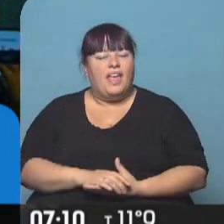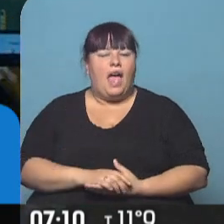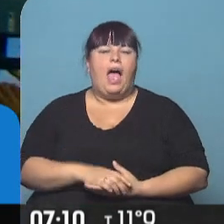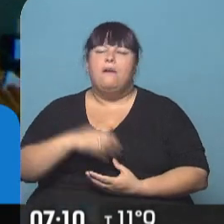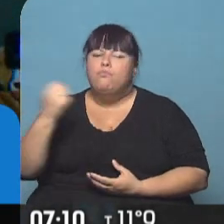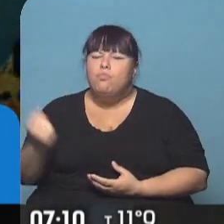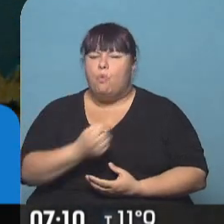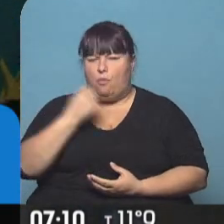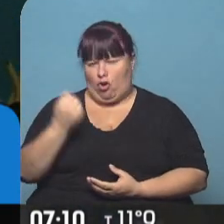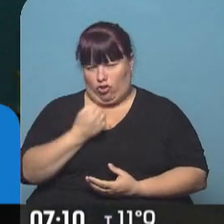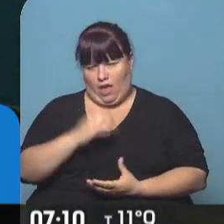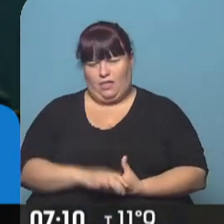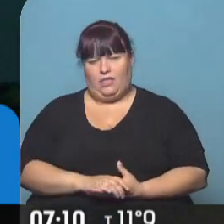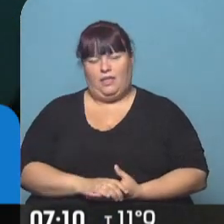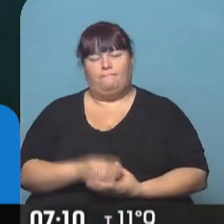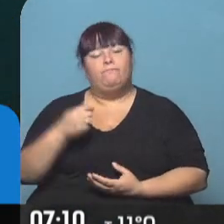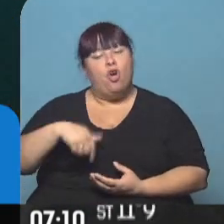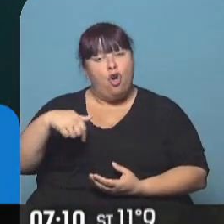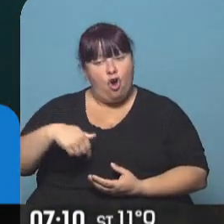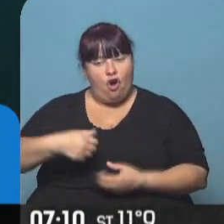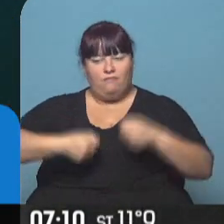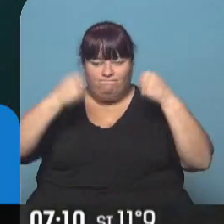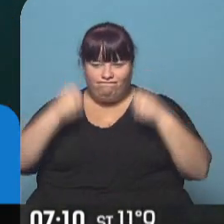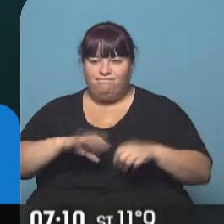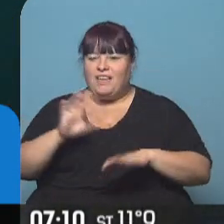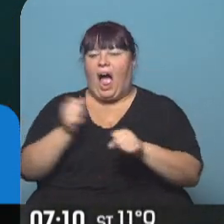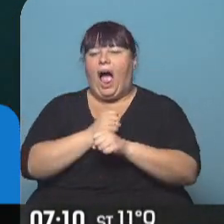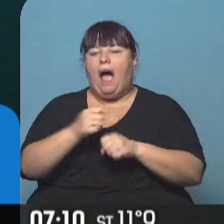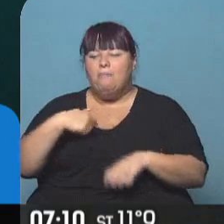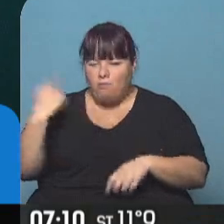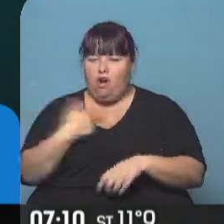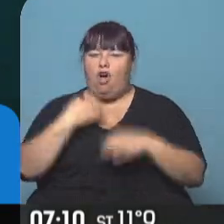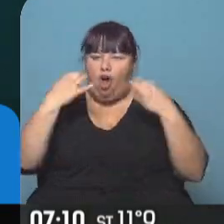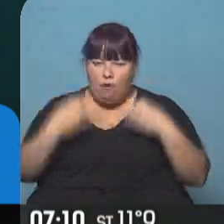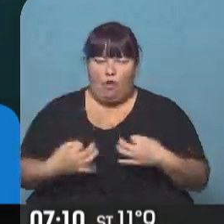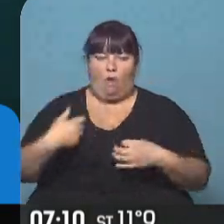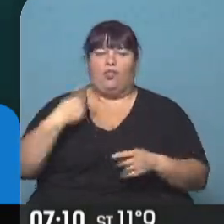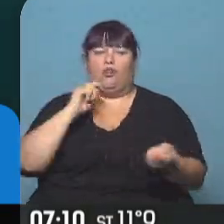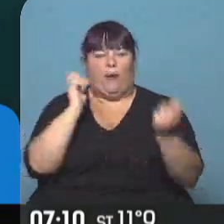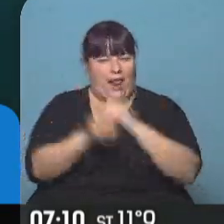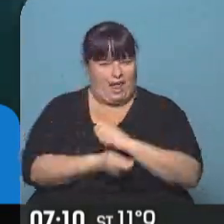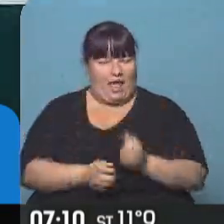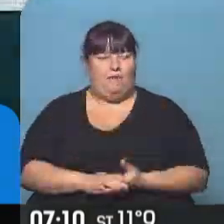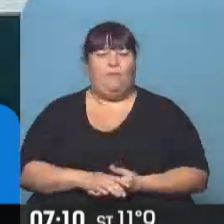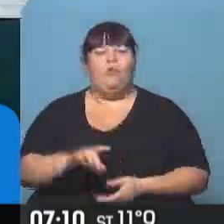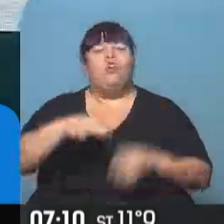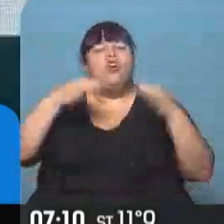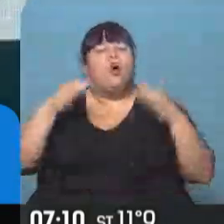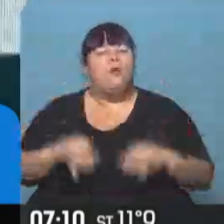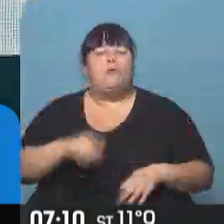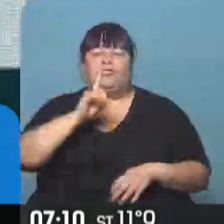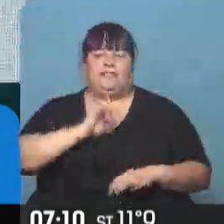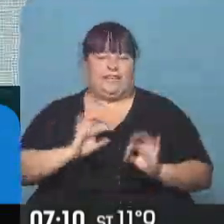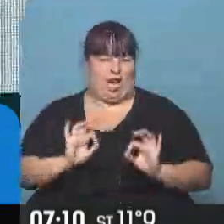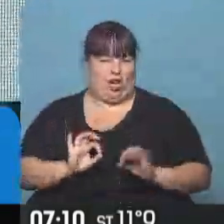muy importante, porque hoy confirmamos nuestro compromiso con el cambio, que es un compromiso